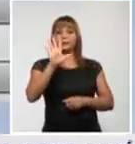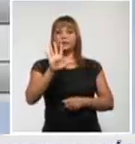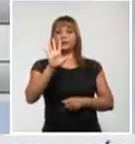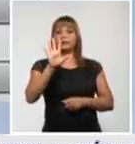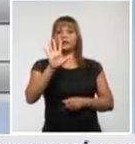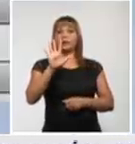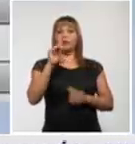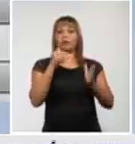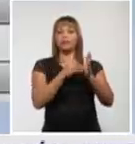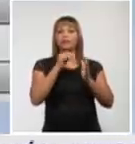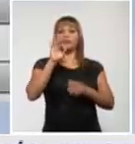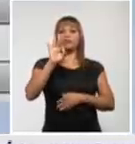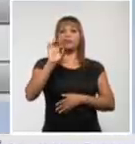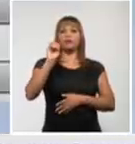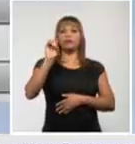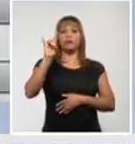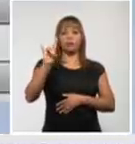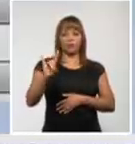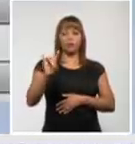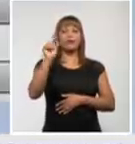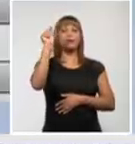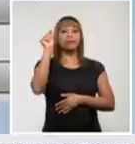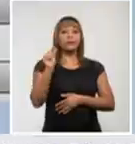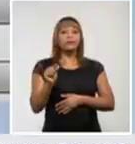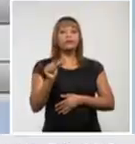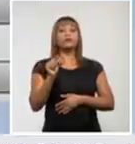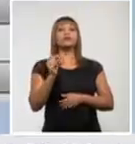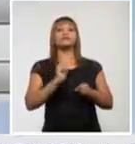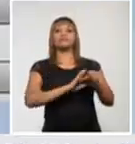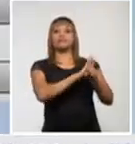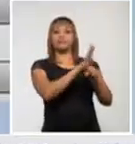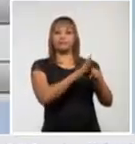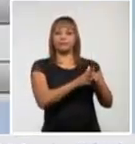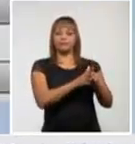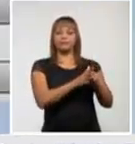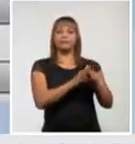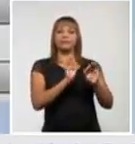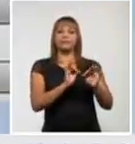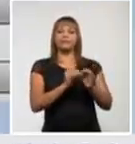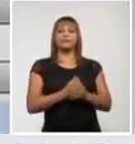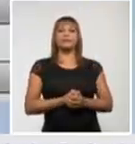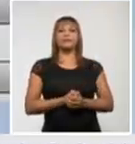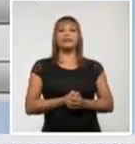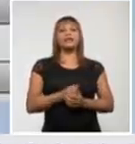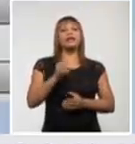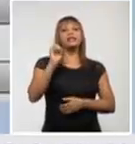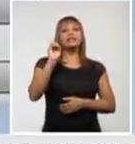5.809 personas con la COVID-19. Estamos hablando del